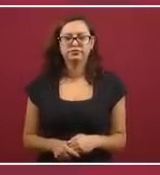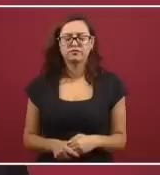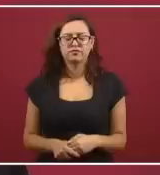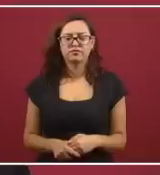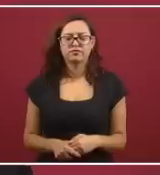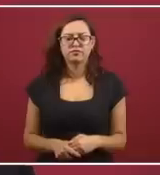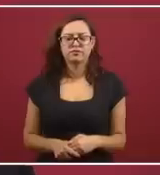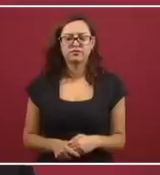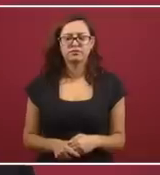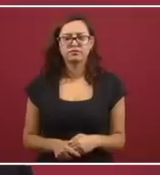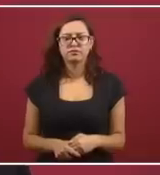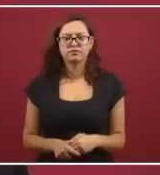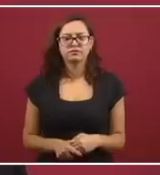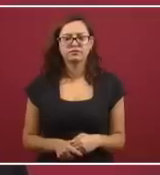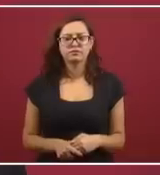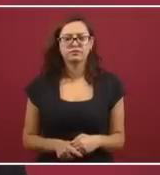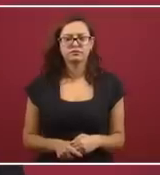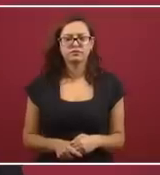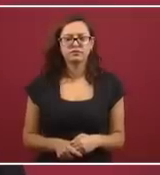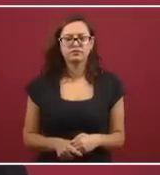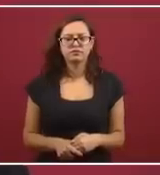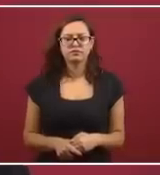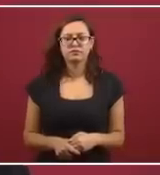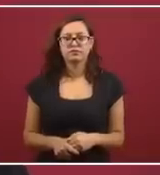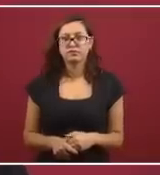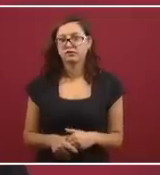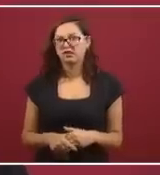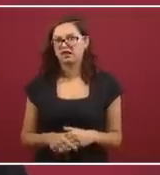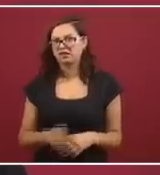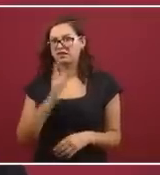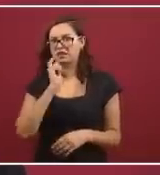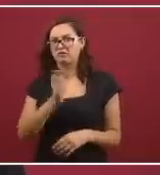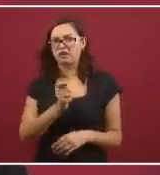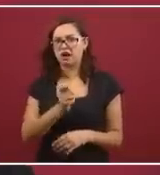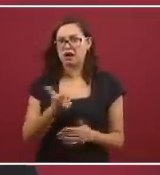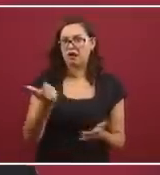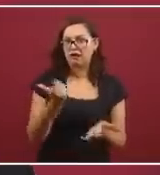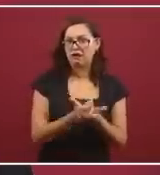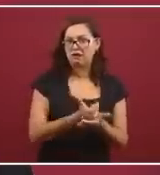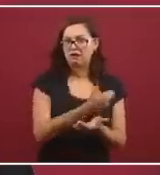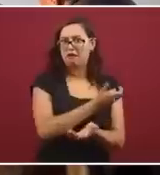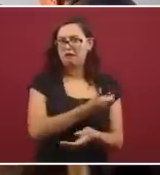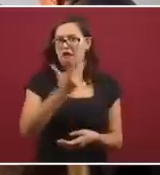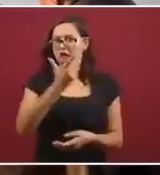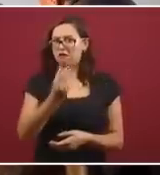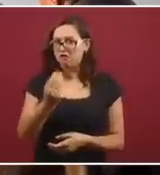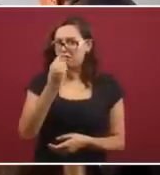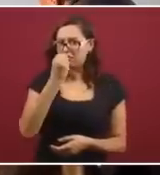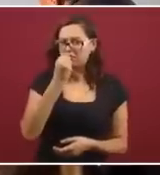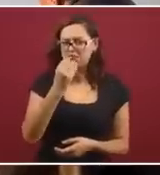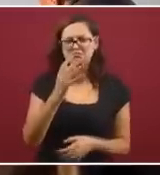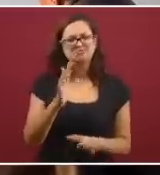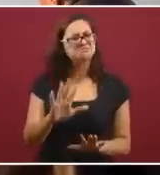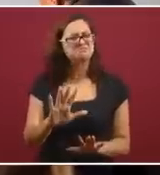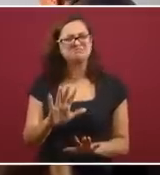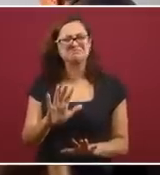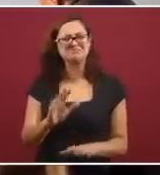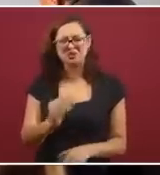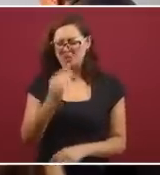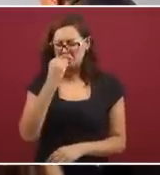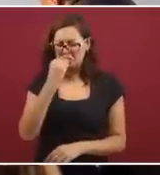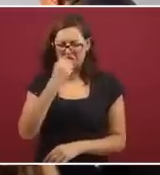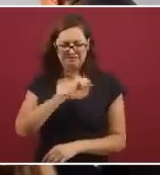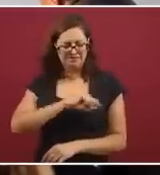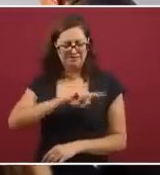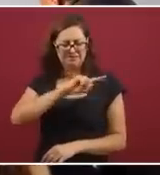comida cara no sí no a comer bien